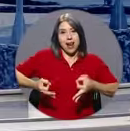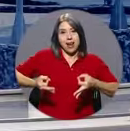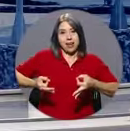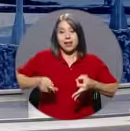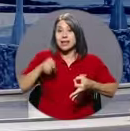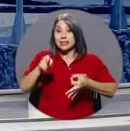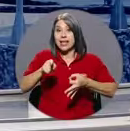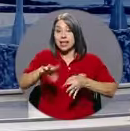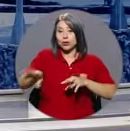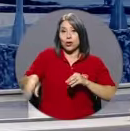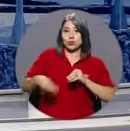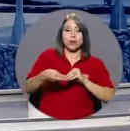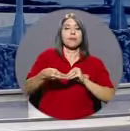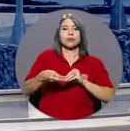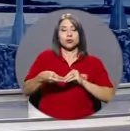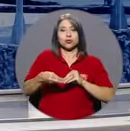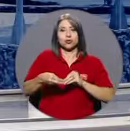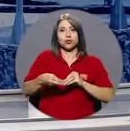nosotros a esto le sumamos,